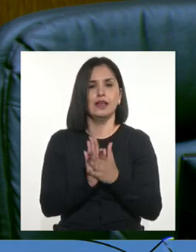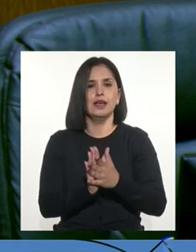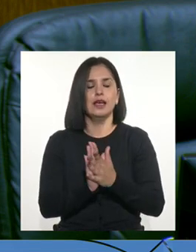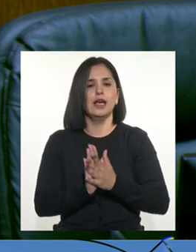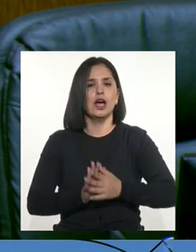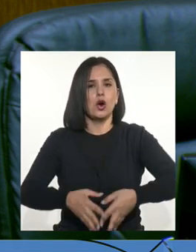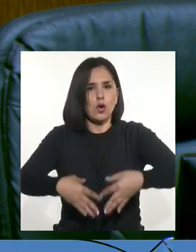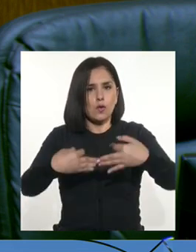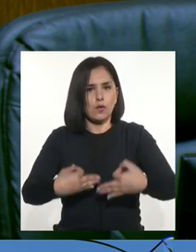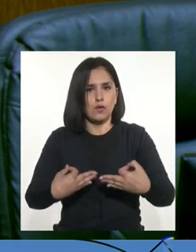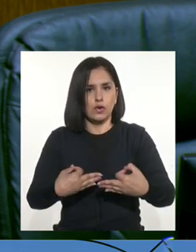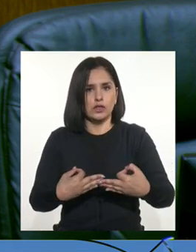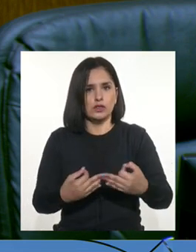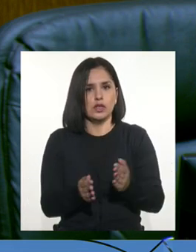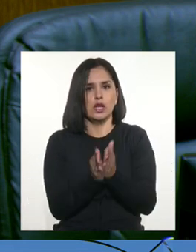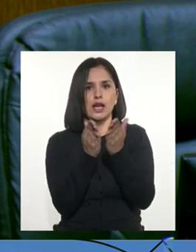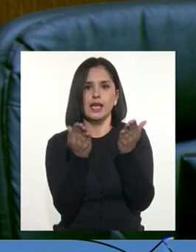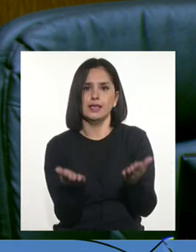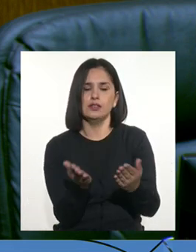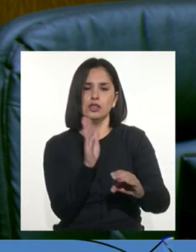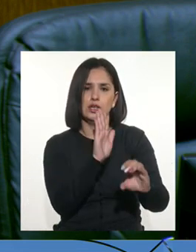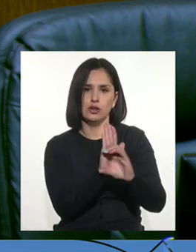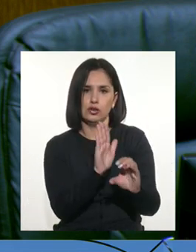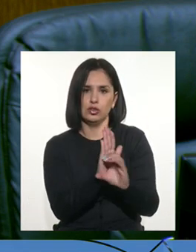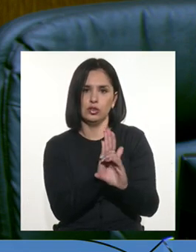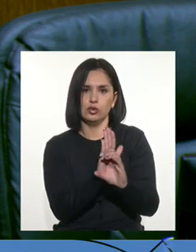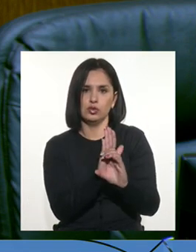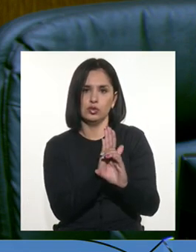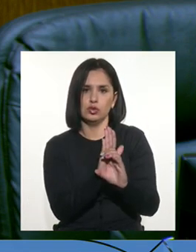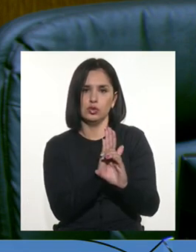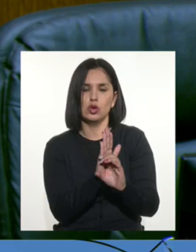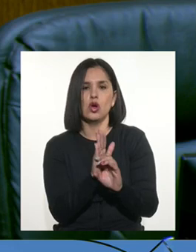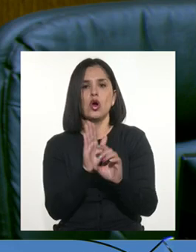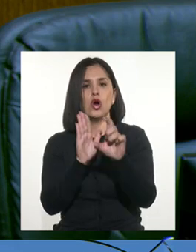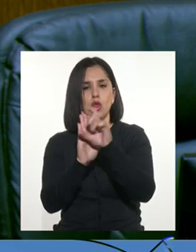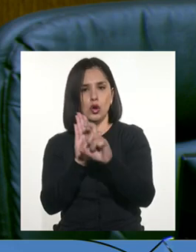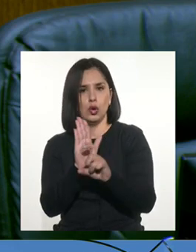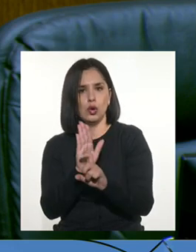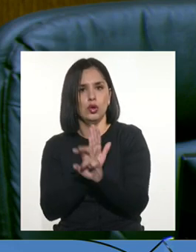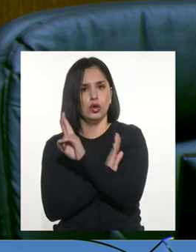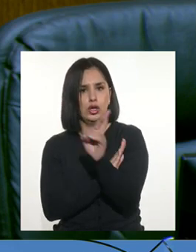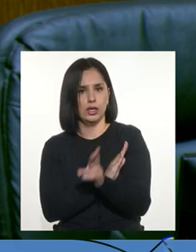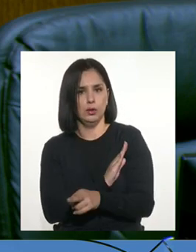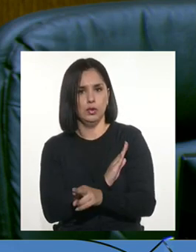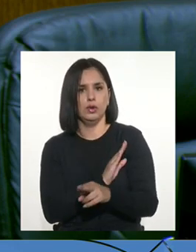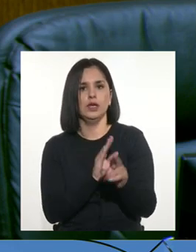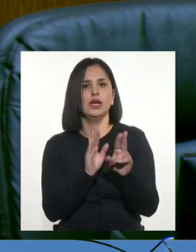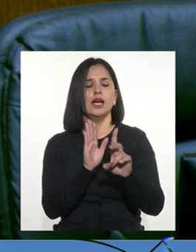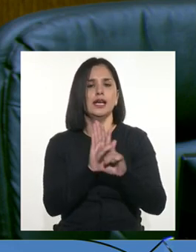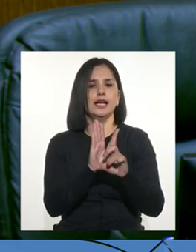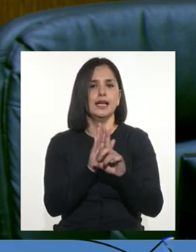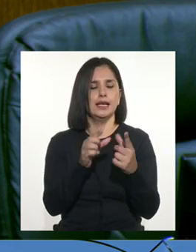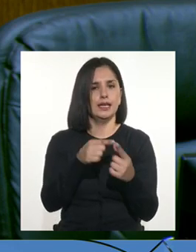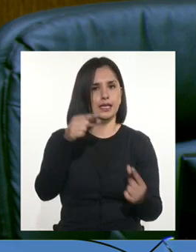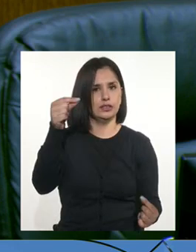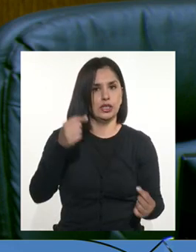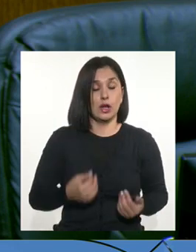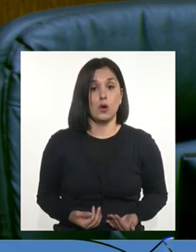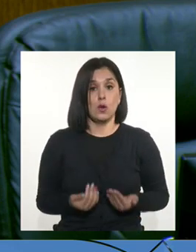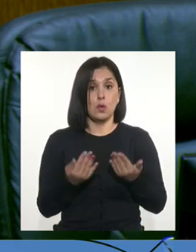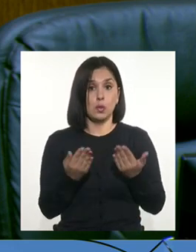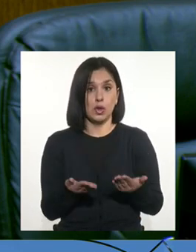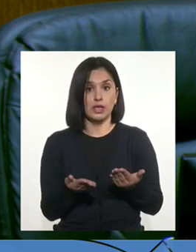las ediciones de la constitución política de la república de los códigos de la república y la legislación nacional puestas a disposición